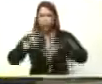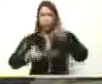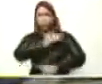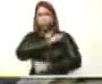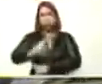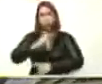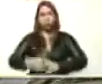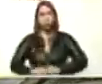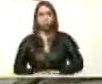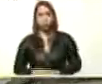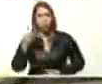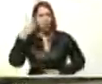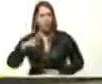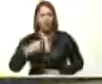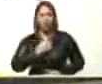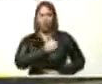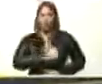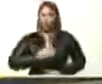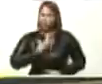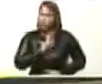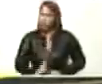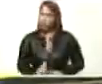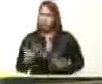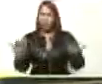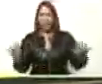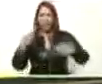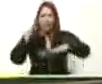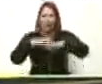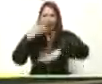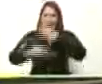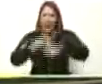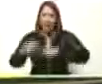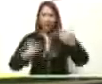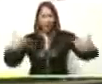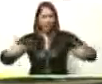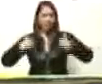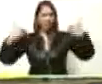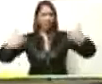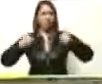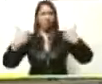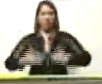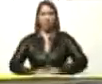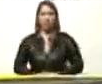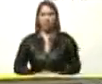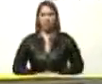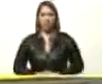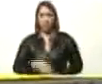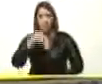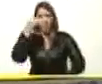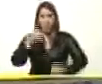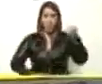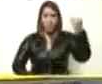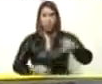por la indignación, que ha causado, estos hechos, de las últimas horas,